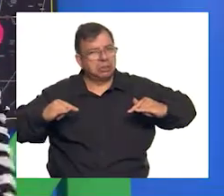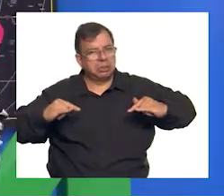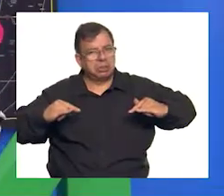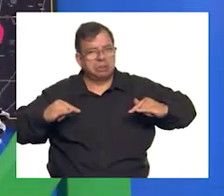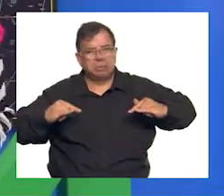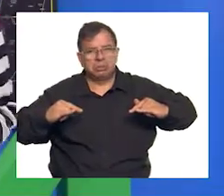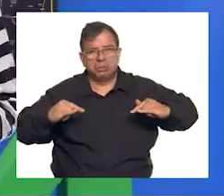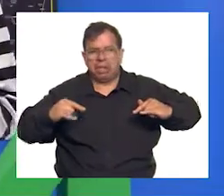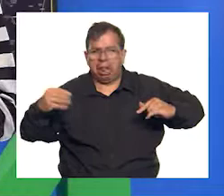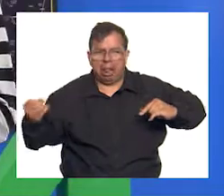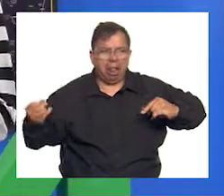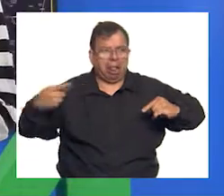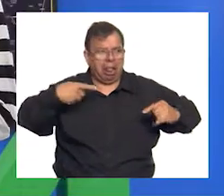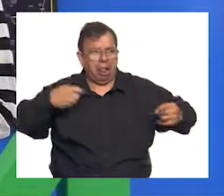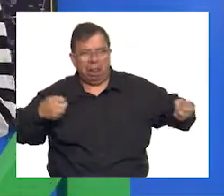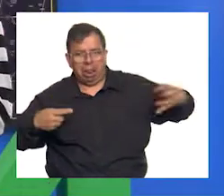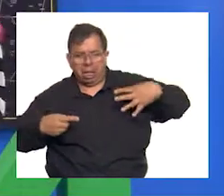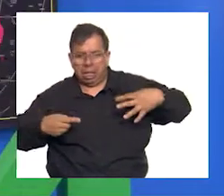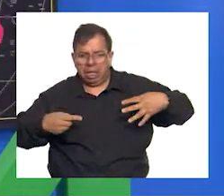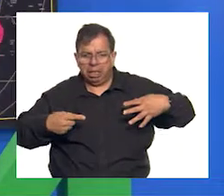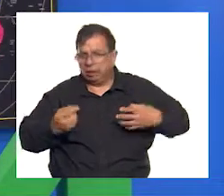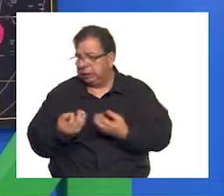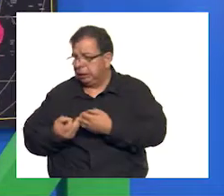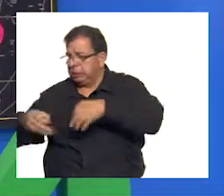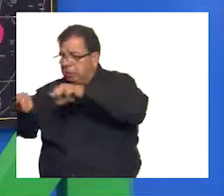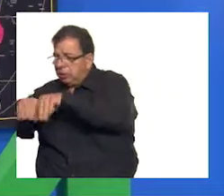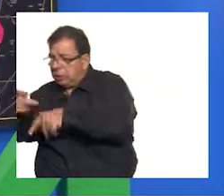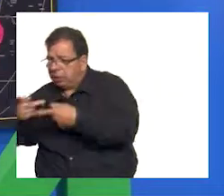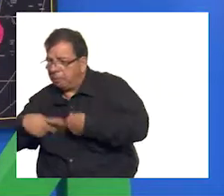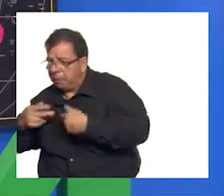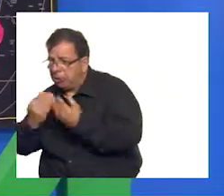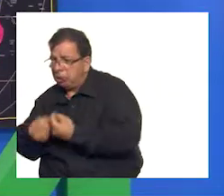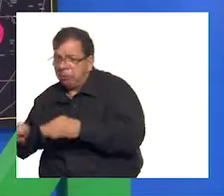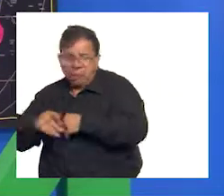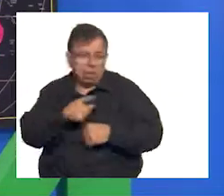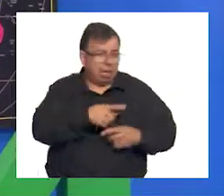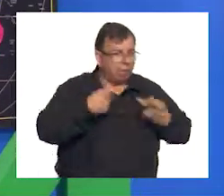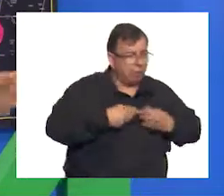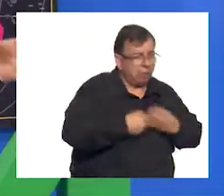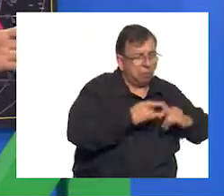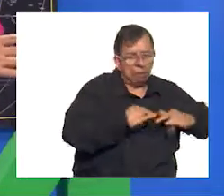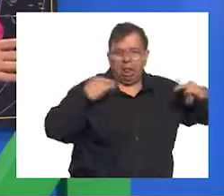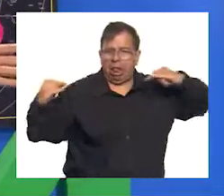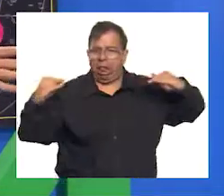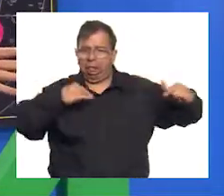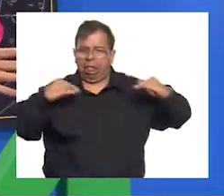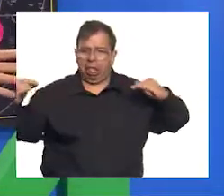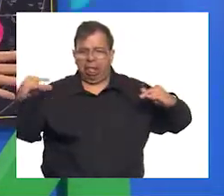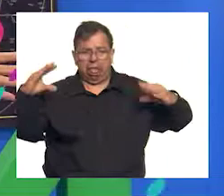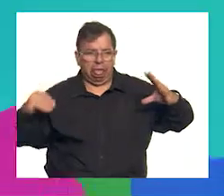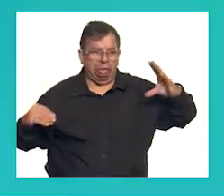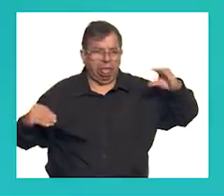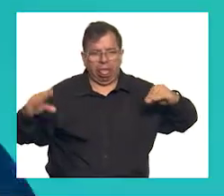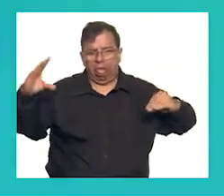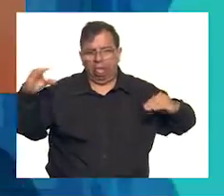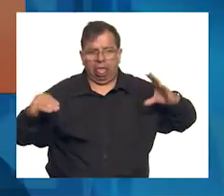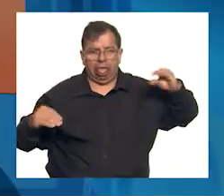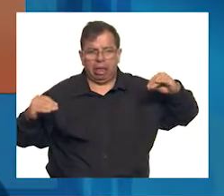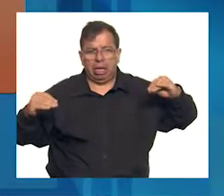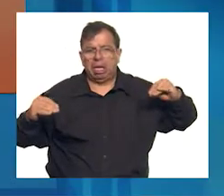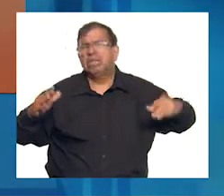agencias, reclamando la importancia y la nobleza de los pasajeros. Y así por un lado se anunció: